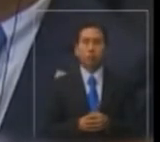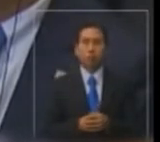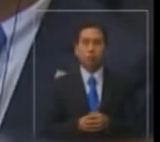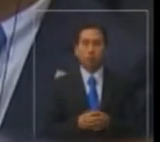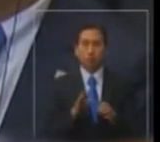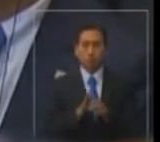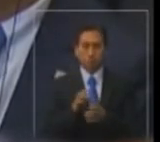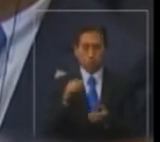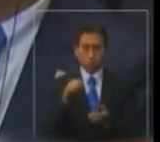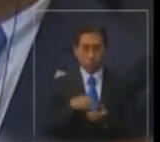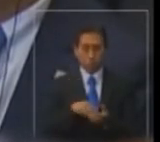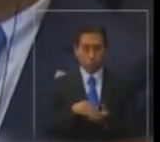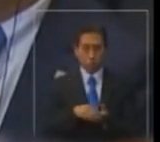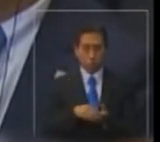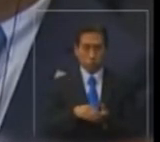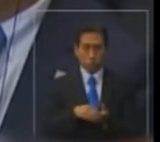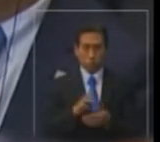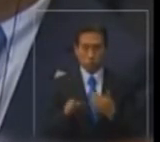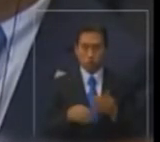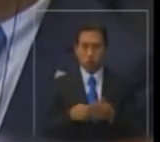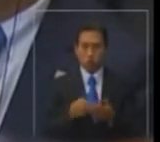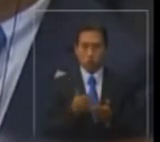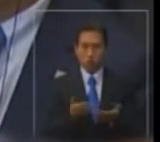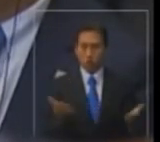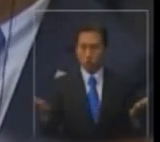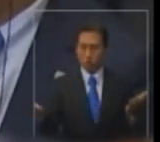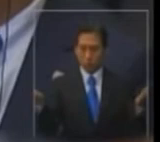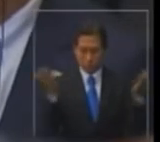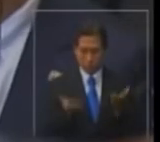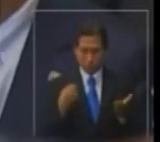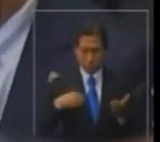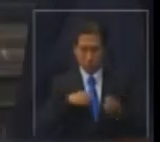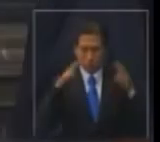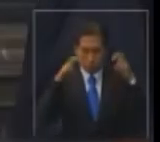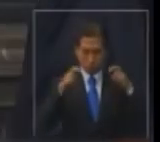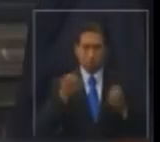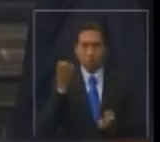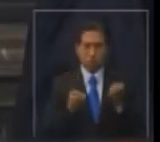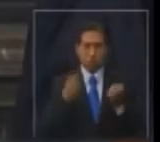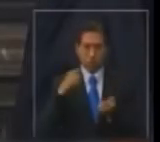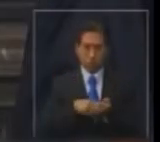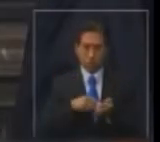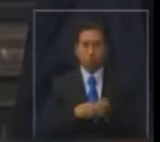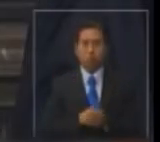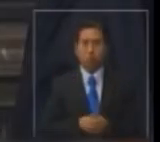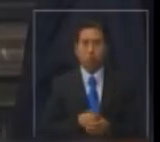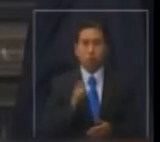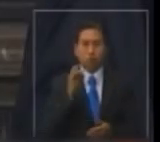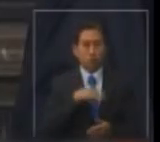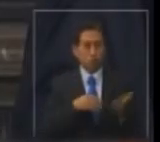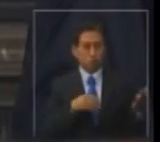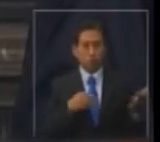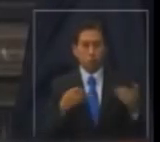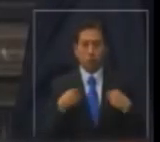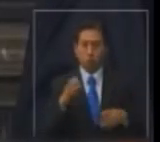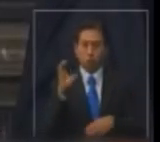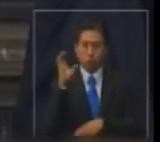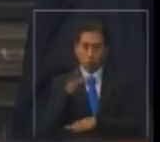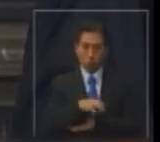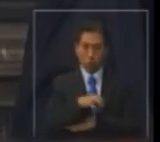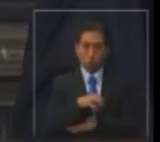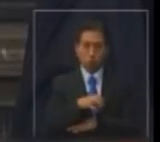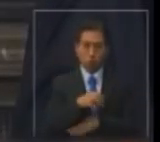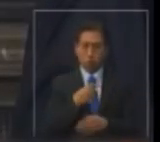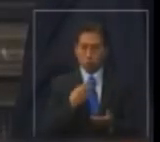basándose en el material presentado a ella, que Chile tenga obligación